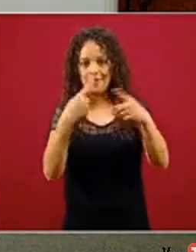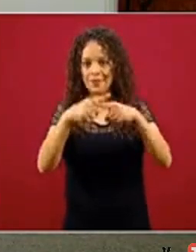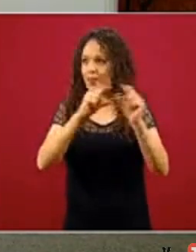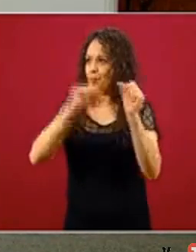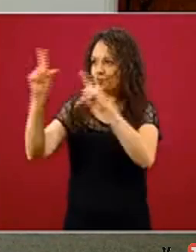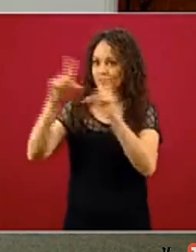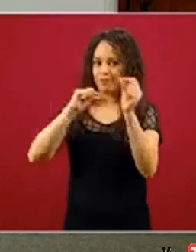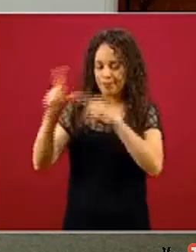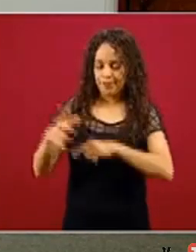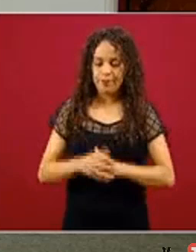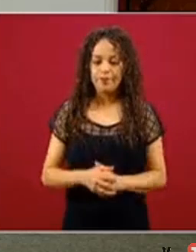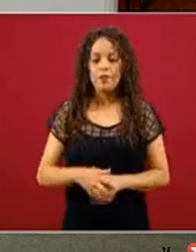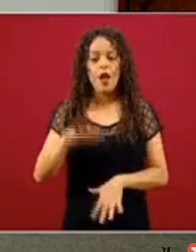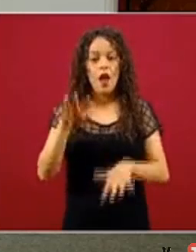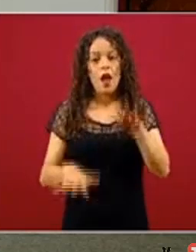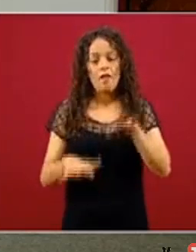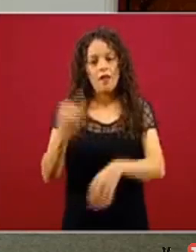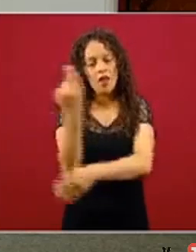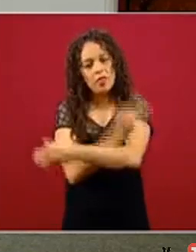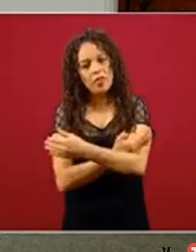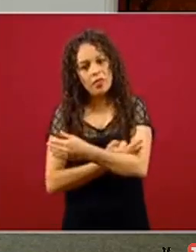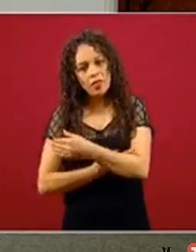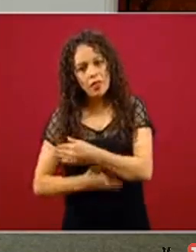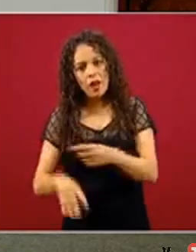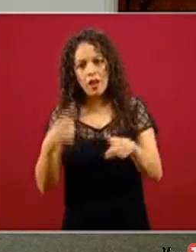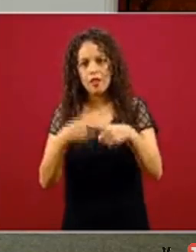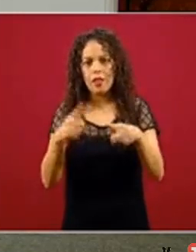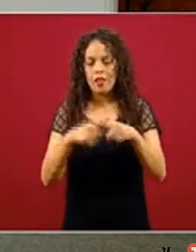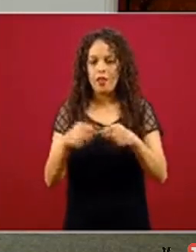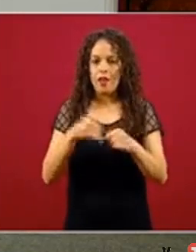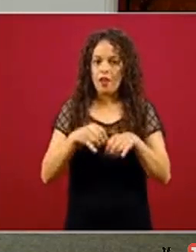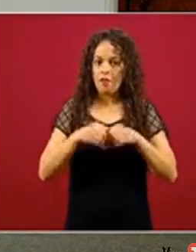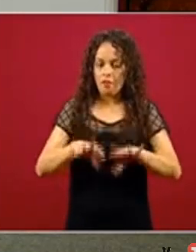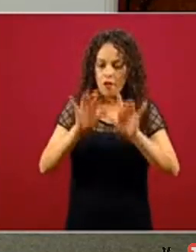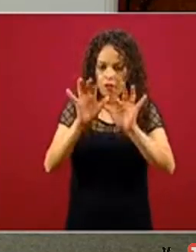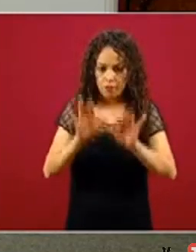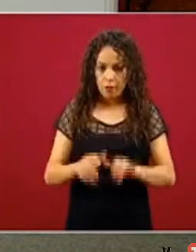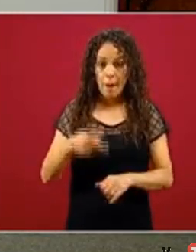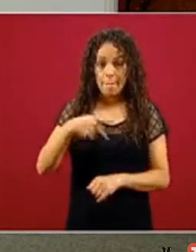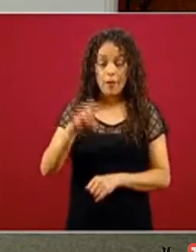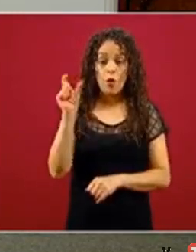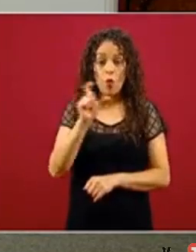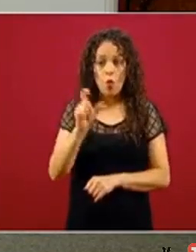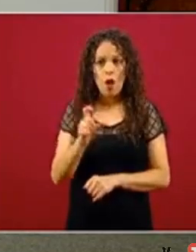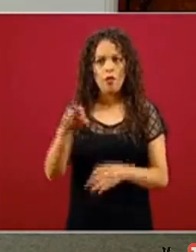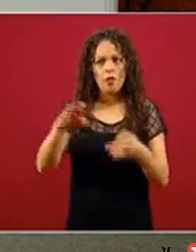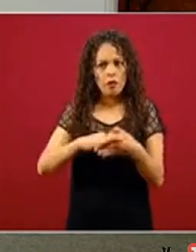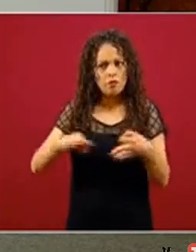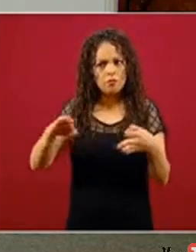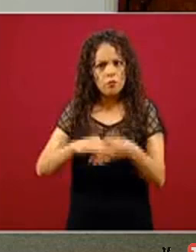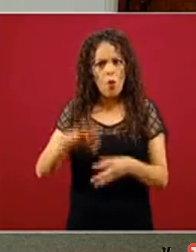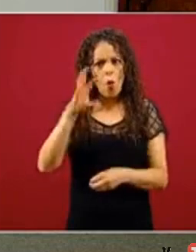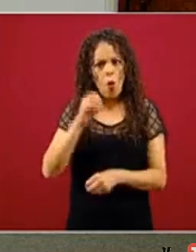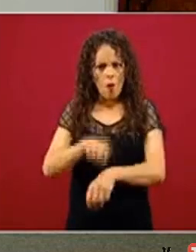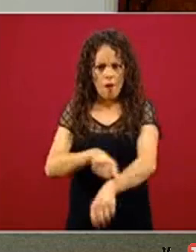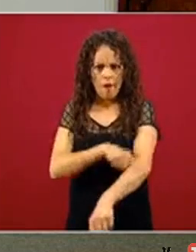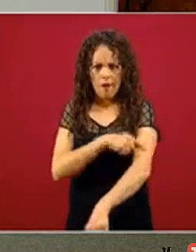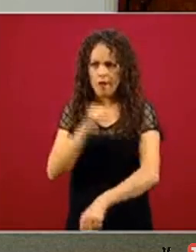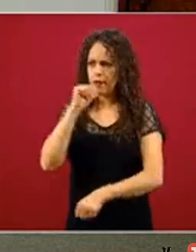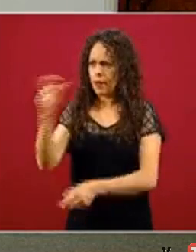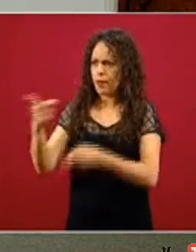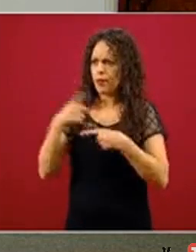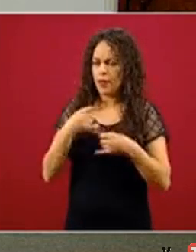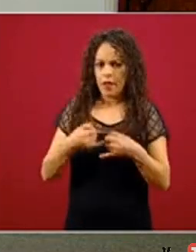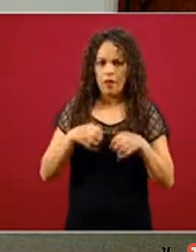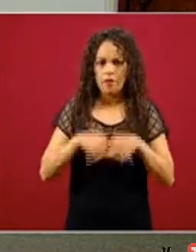razones prácticas, pero cuando hay un retraso tan consistente o tan persistente, pues es